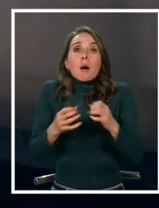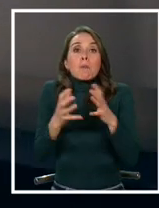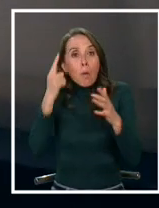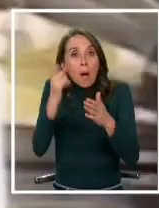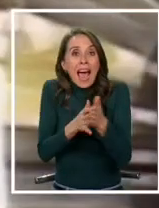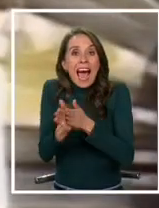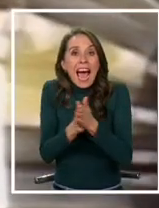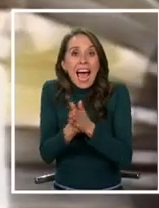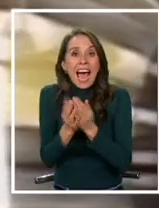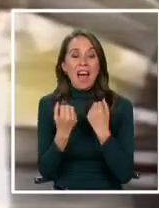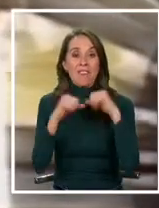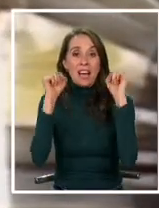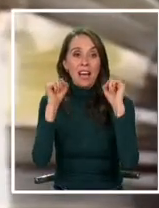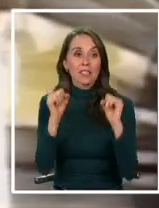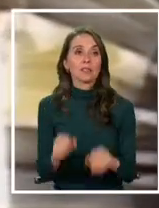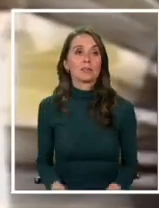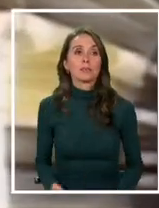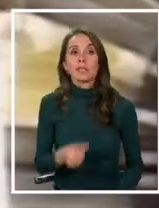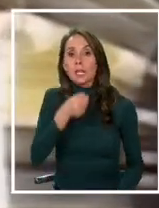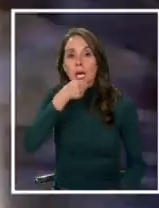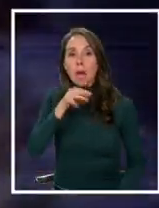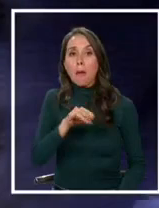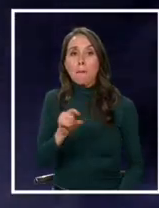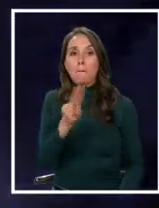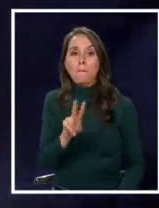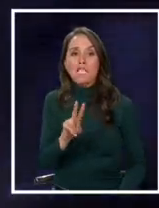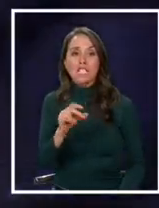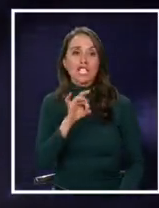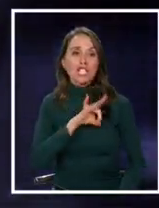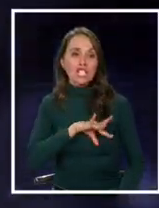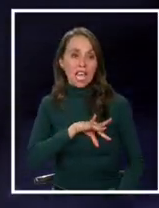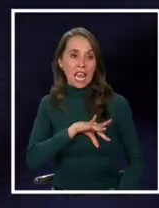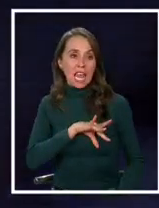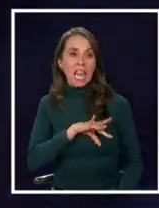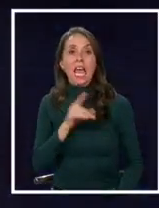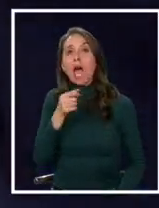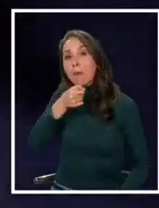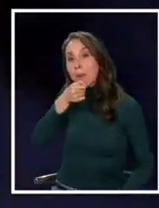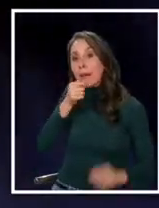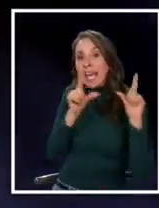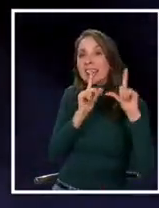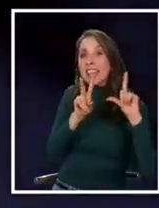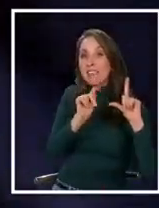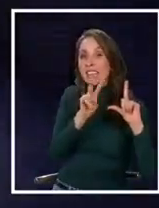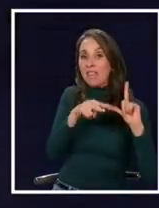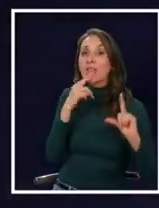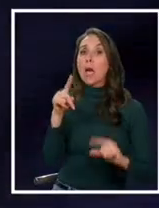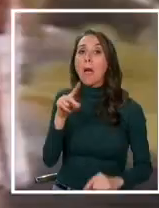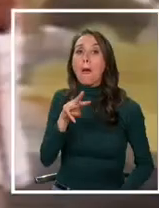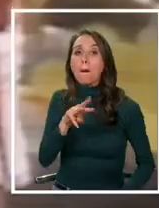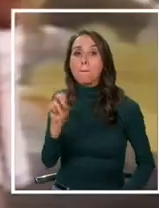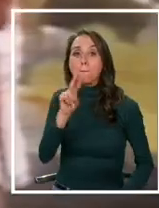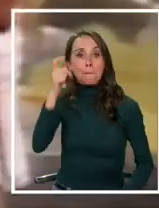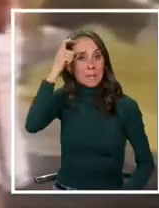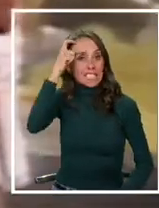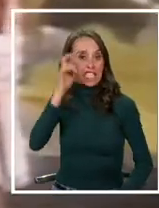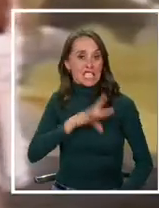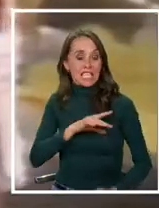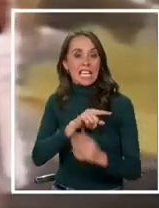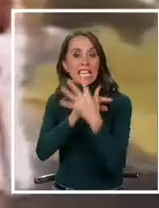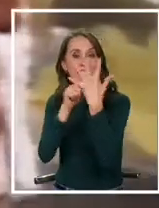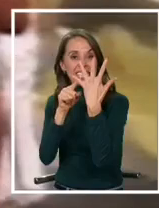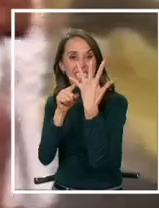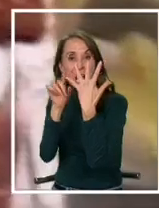mucha ilusión Miss chile ahí la tenemos entre las cinco finalistas de esta